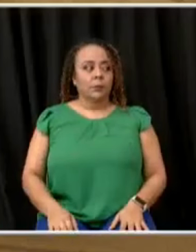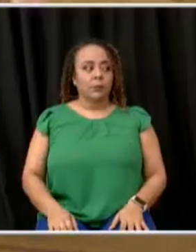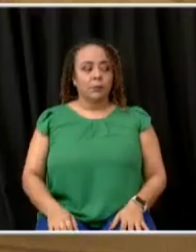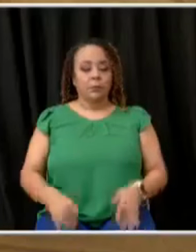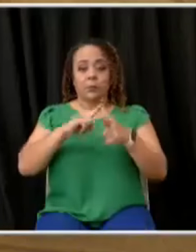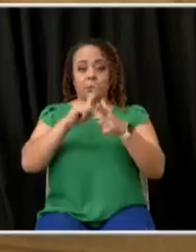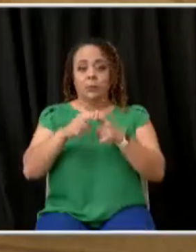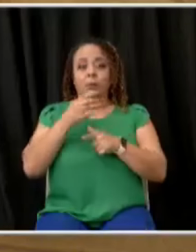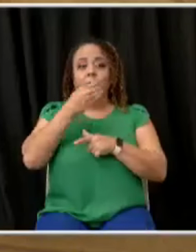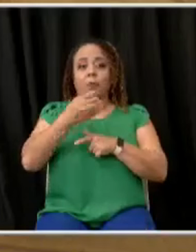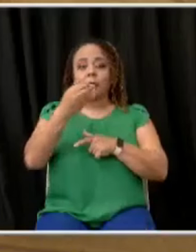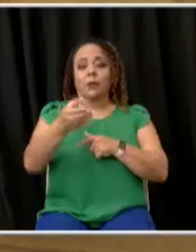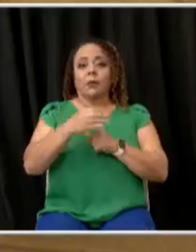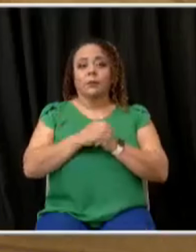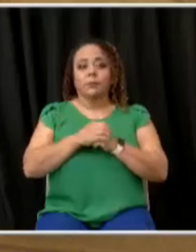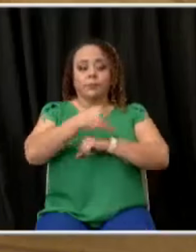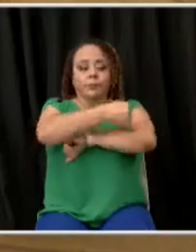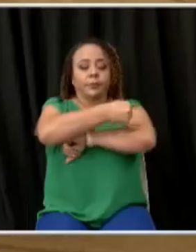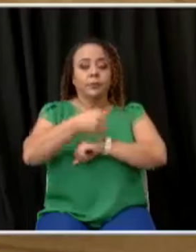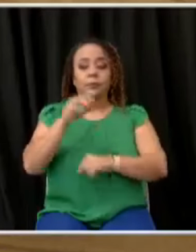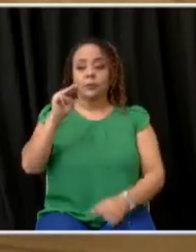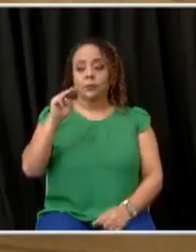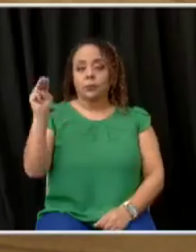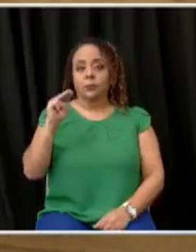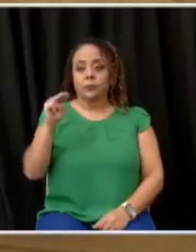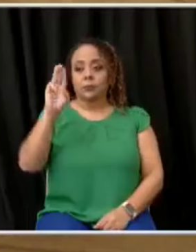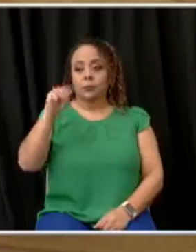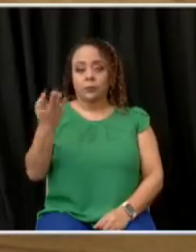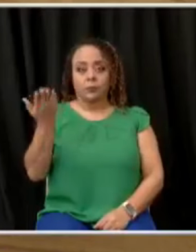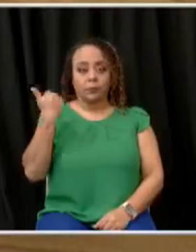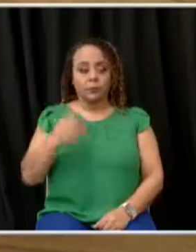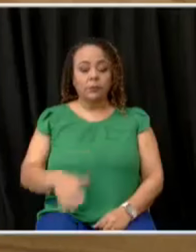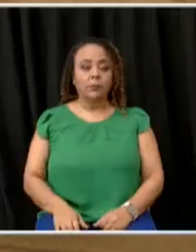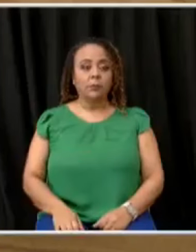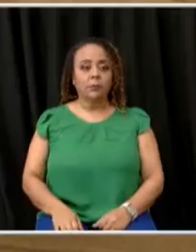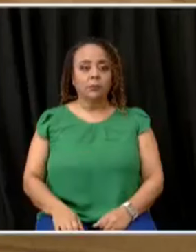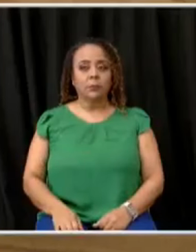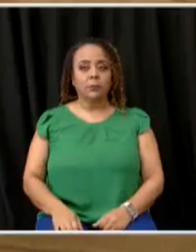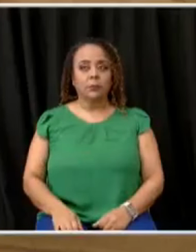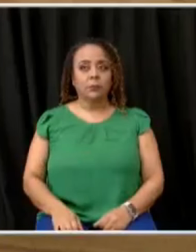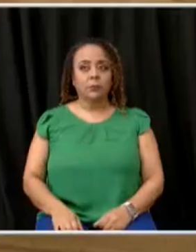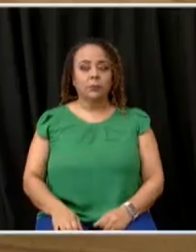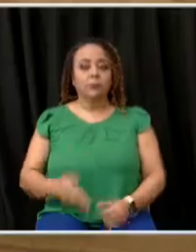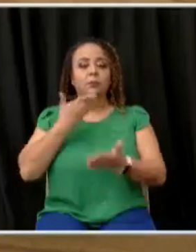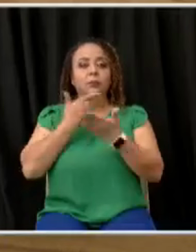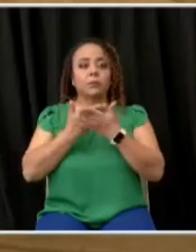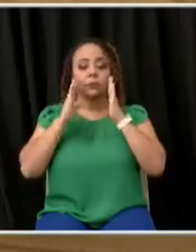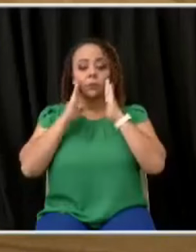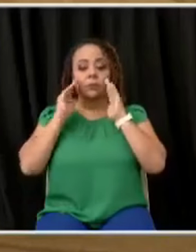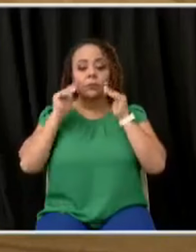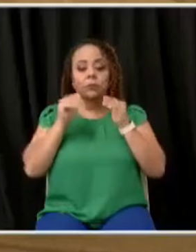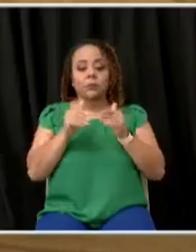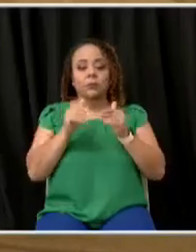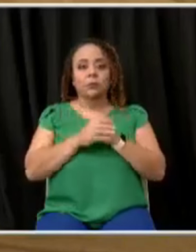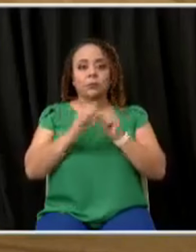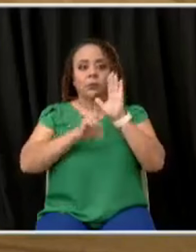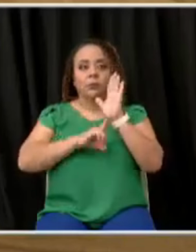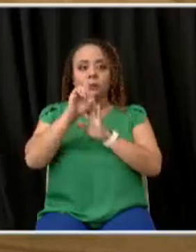lo que nos recomendaba la ingeniera Mónica Money el martes en la presentación de ella? Bueno, entonces enfoquémonos en